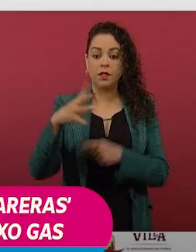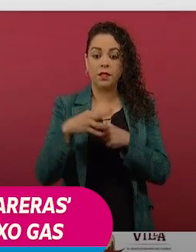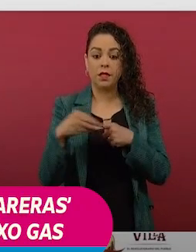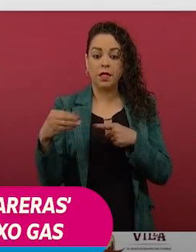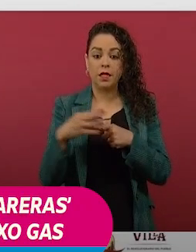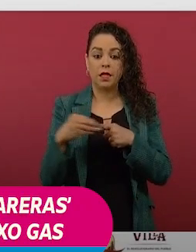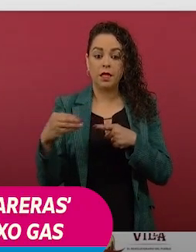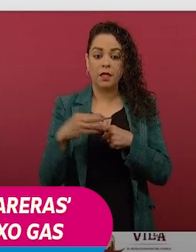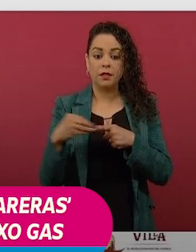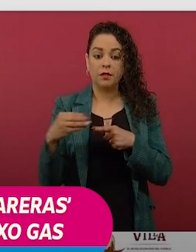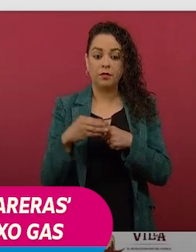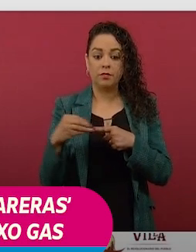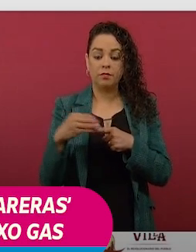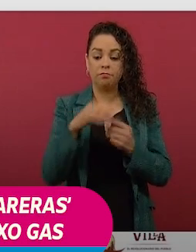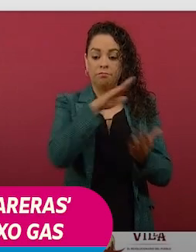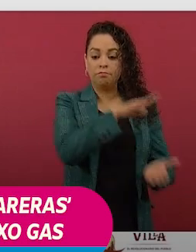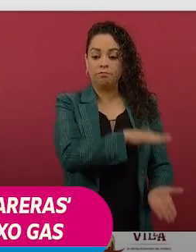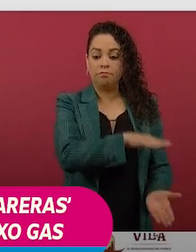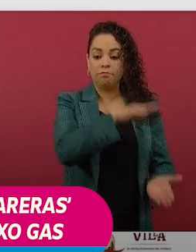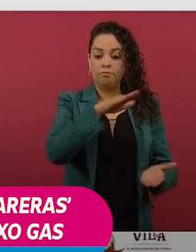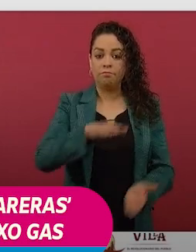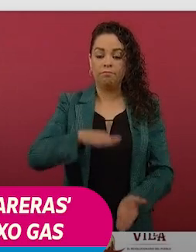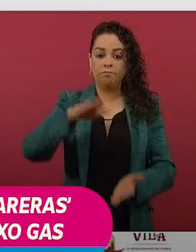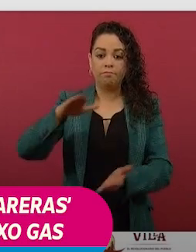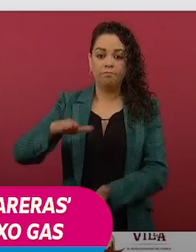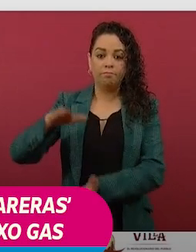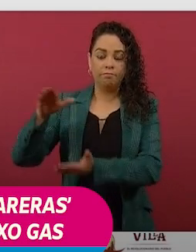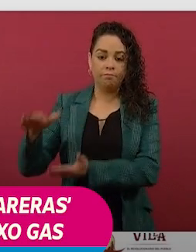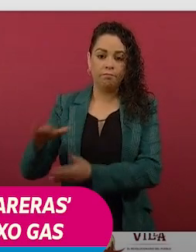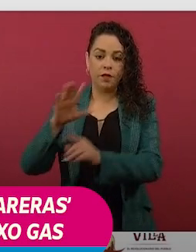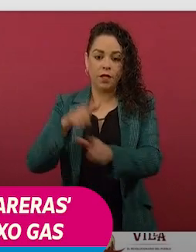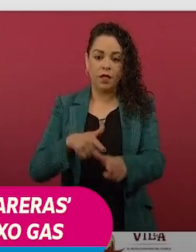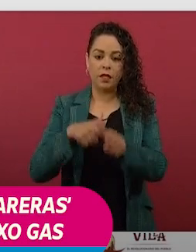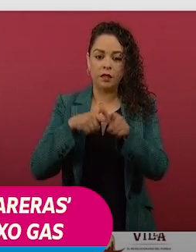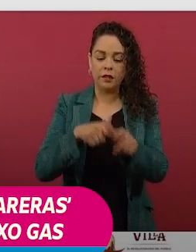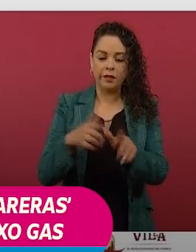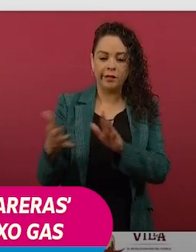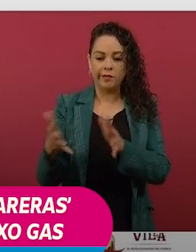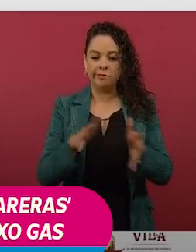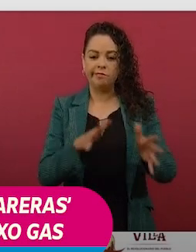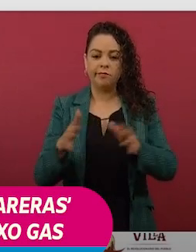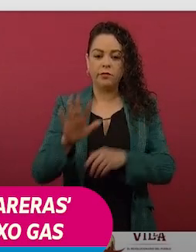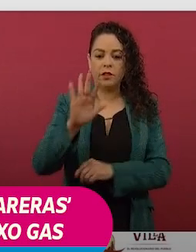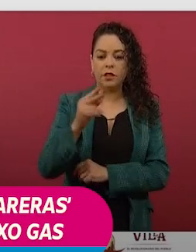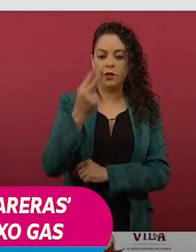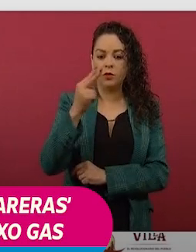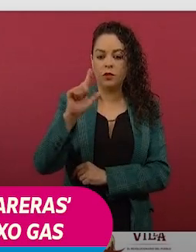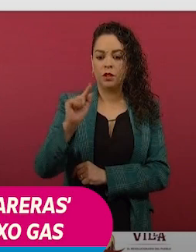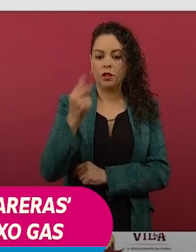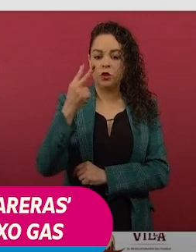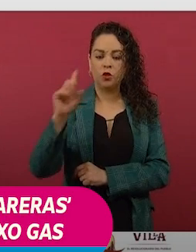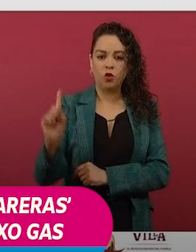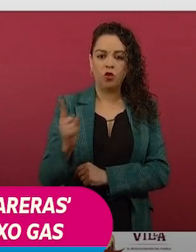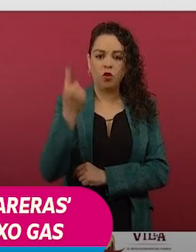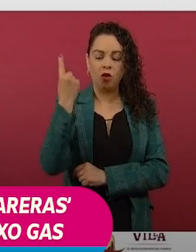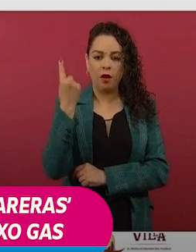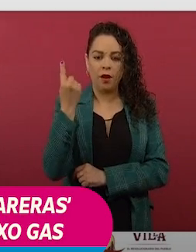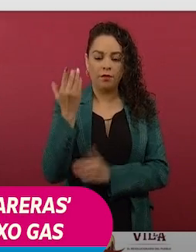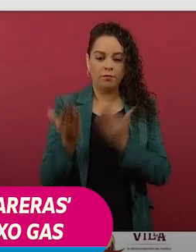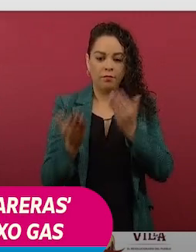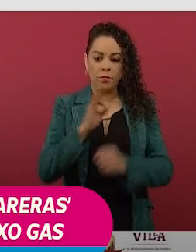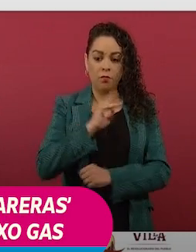$59.87 de dólar el barril, sigue moviéndose en la banda entre los 52 y los 72 dólares, como pueden ver en